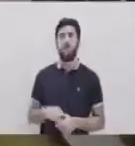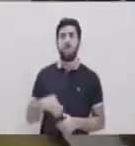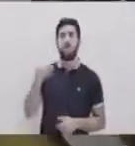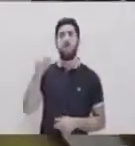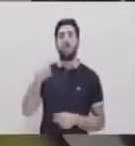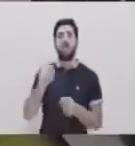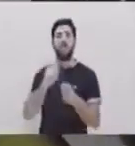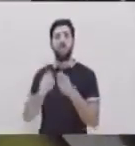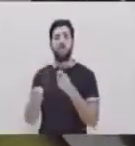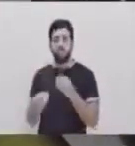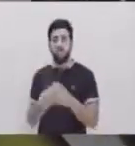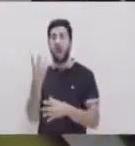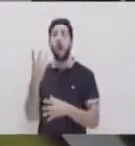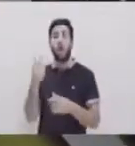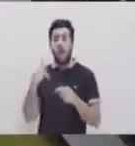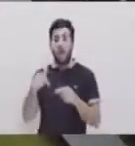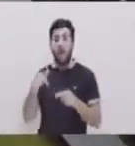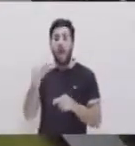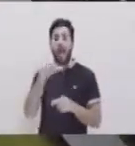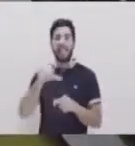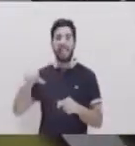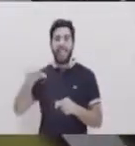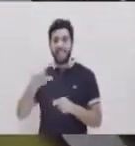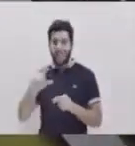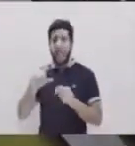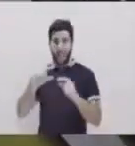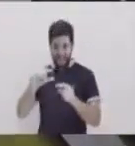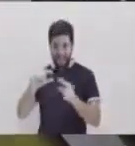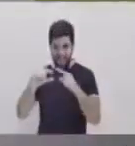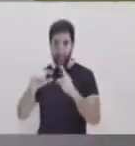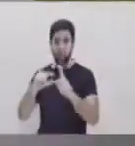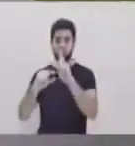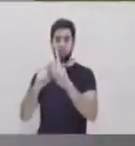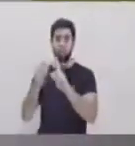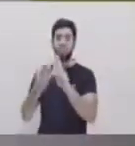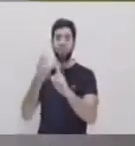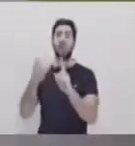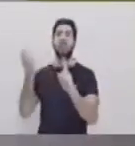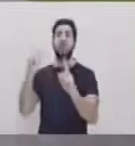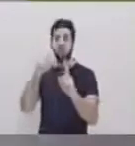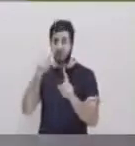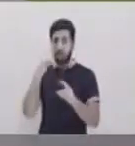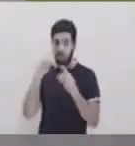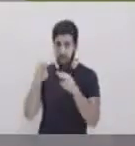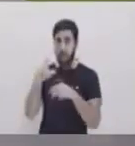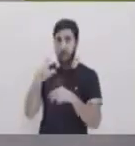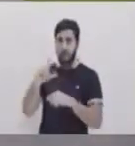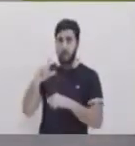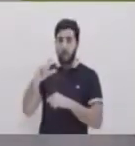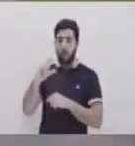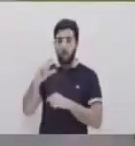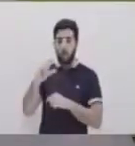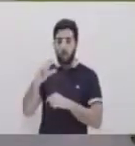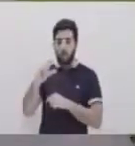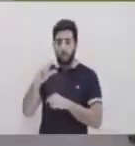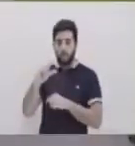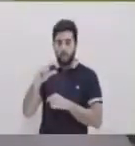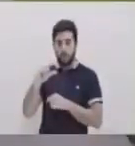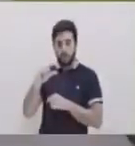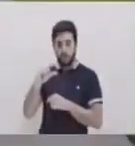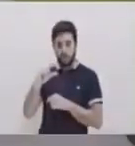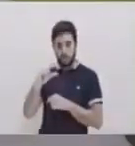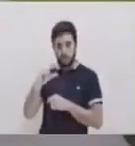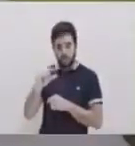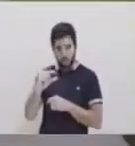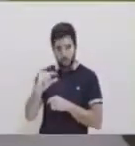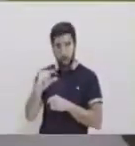está generando la combustión es el aceite. Entonces el aceite es el que va a irse disminuyendo, él se va a ir consumiendo poco a